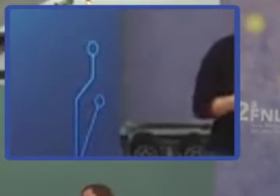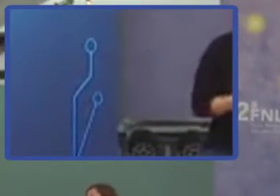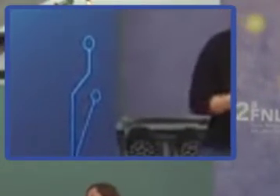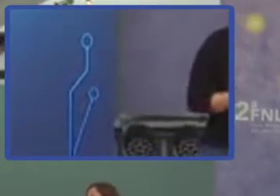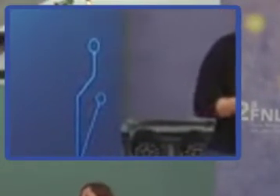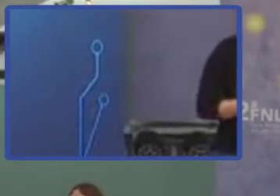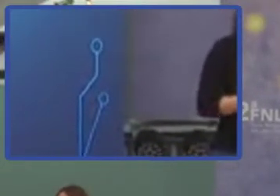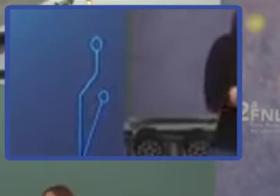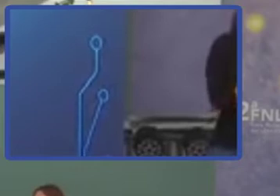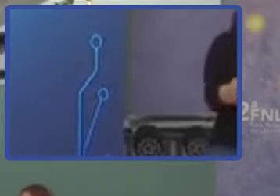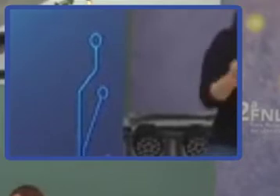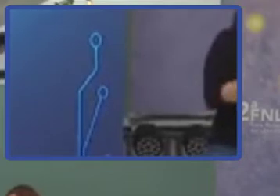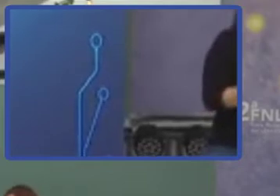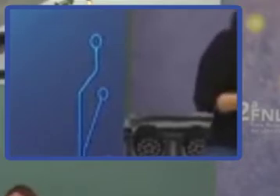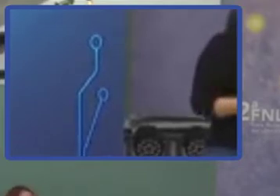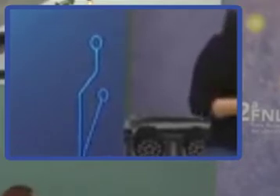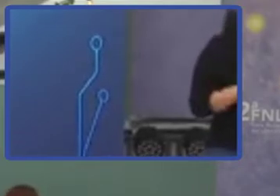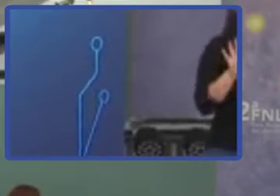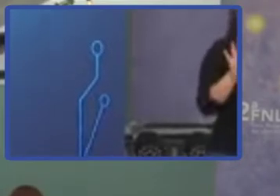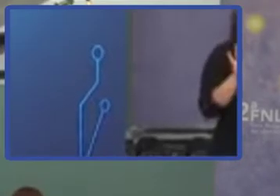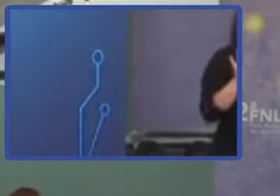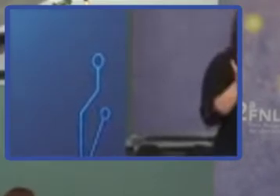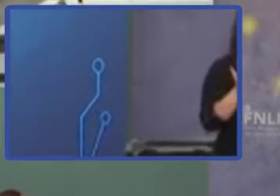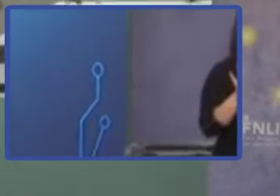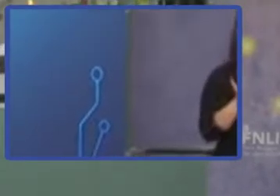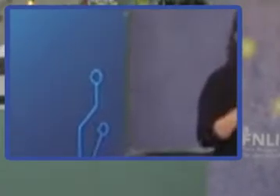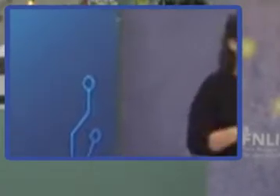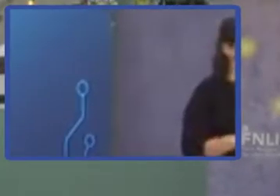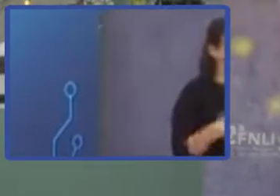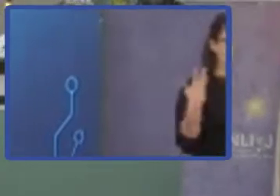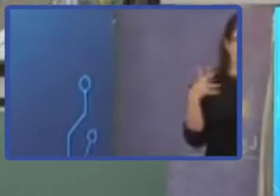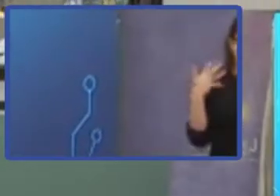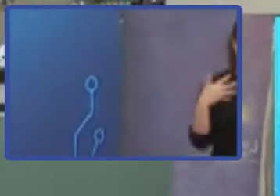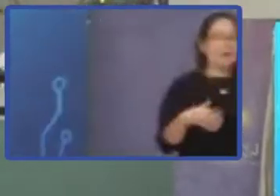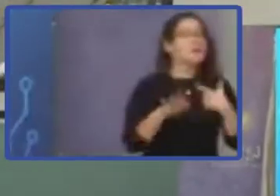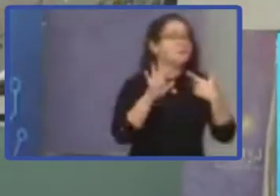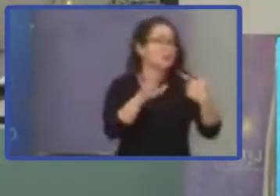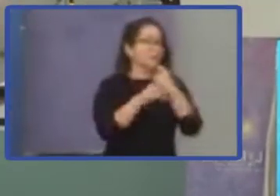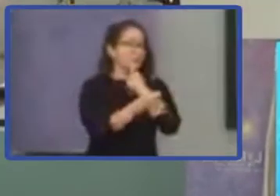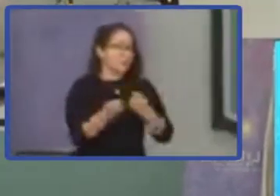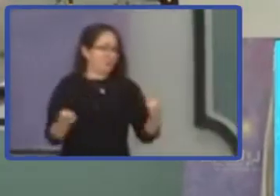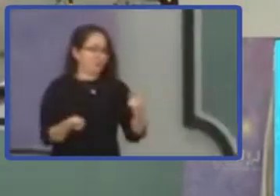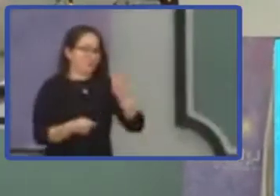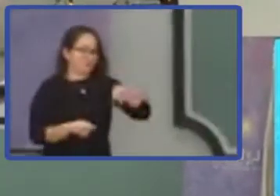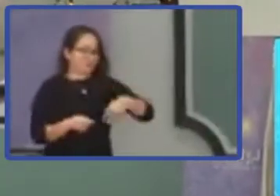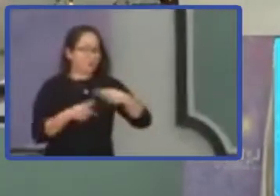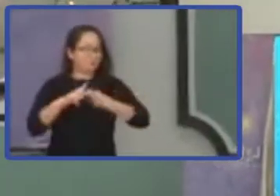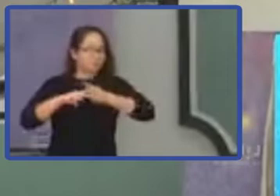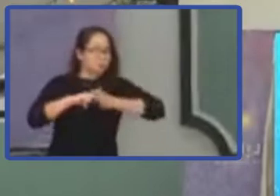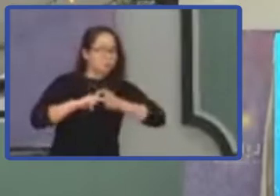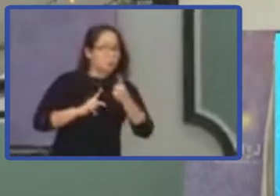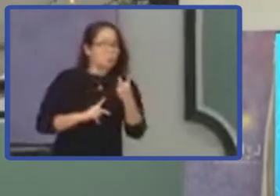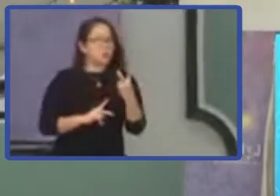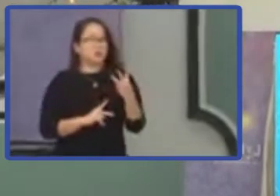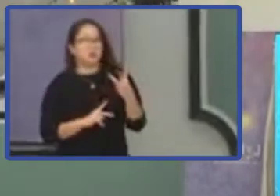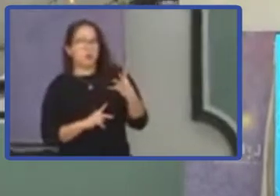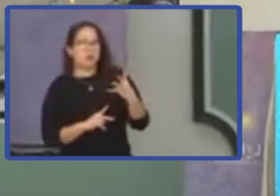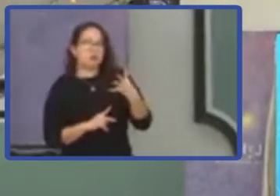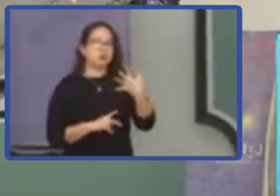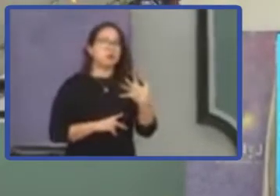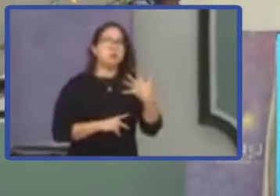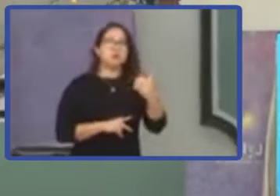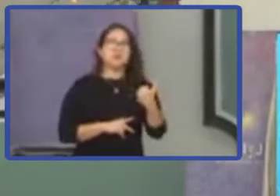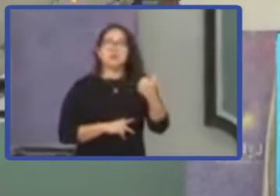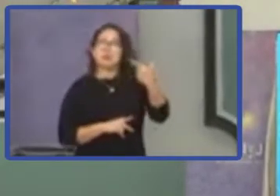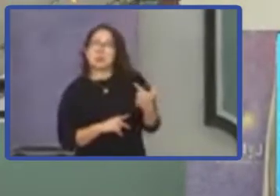niñas. ¿Siete? Muy bien. Hay siete niños, lo pudimos contar. Uno, dos, tres, cuatro, cinco, seis,